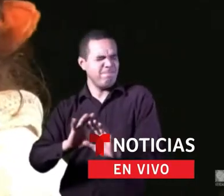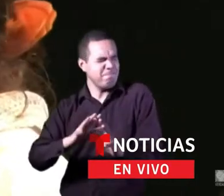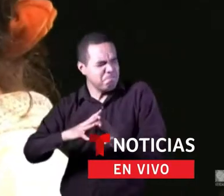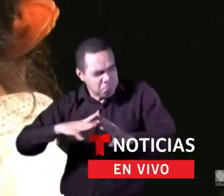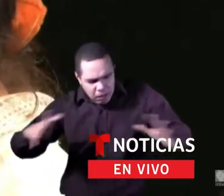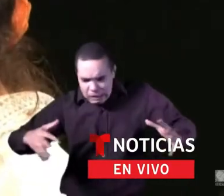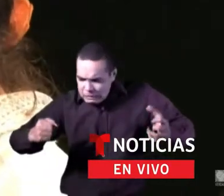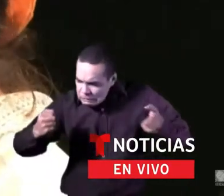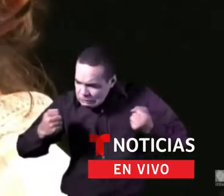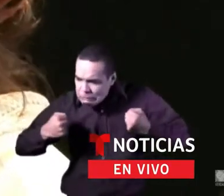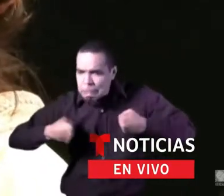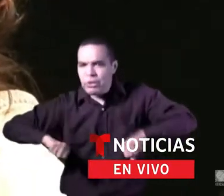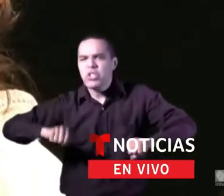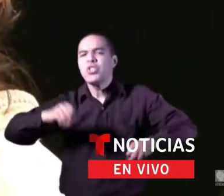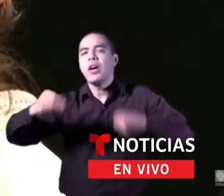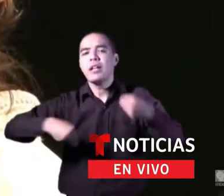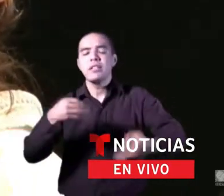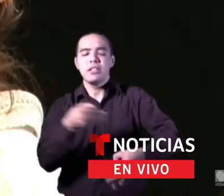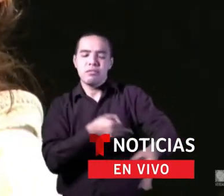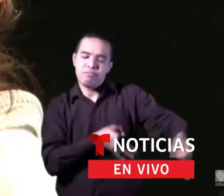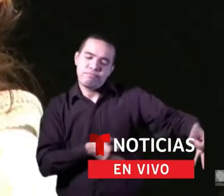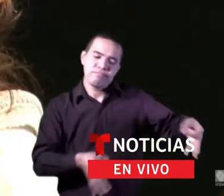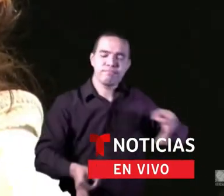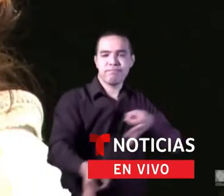por ponerse en nuestros zapatos